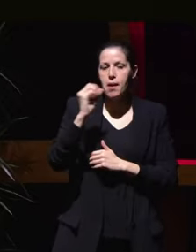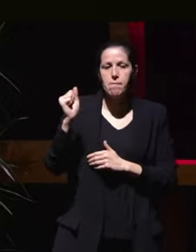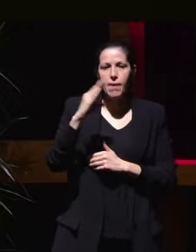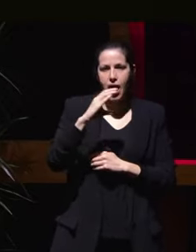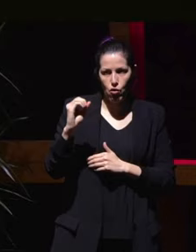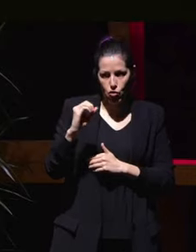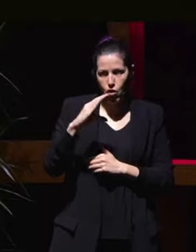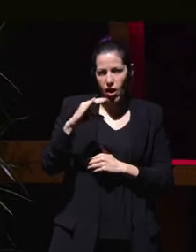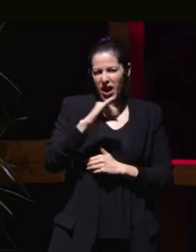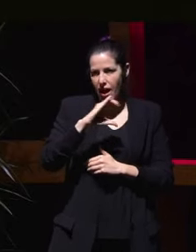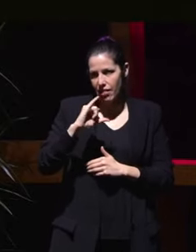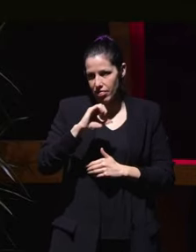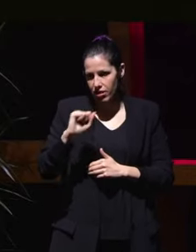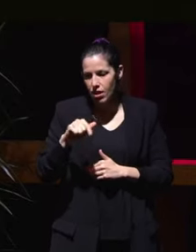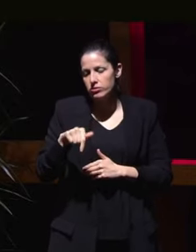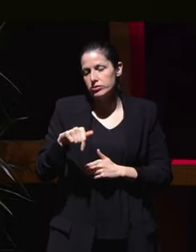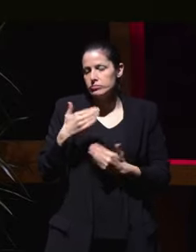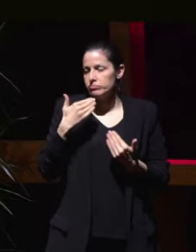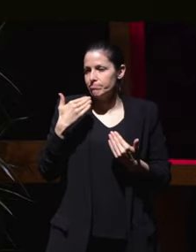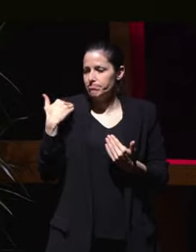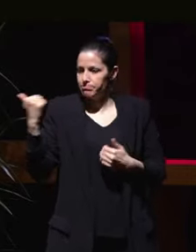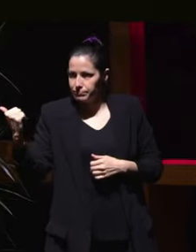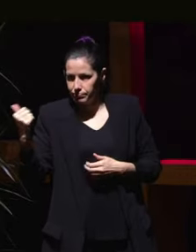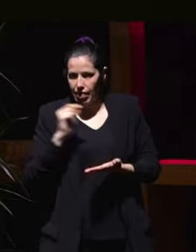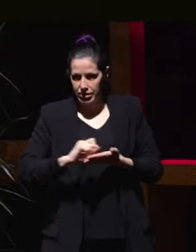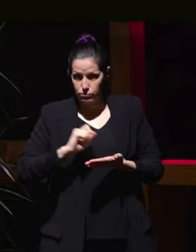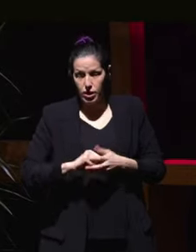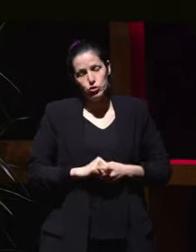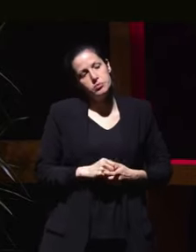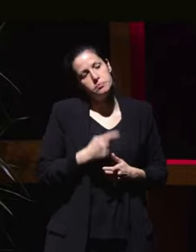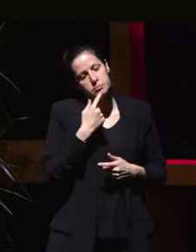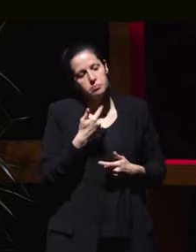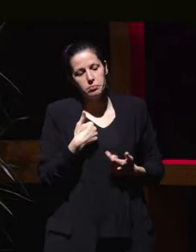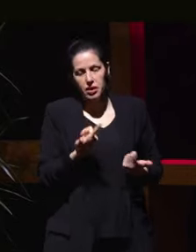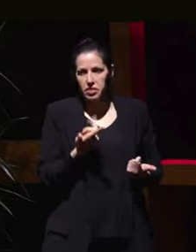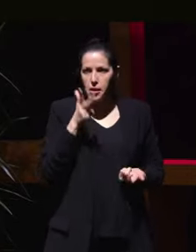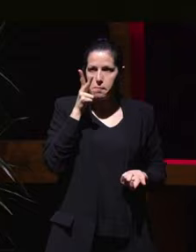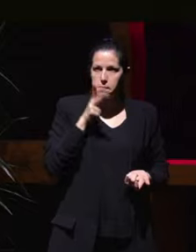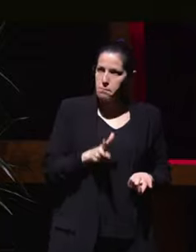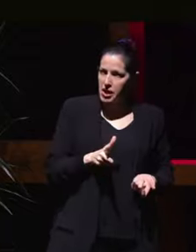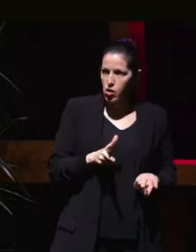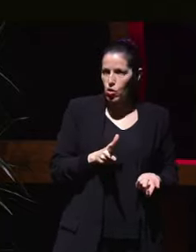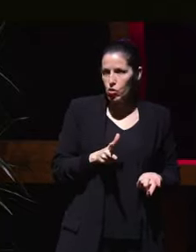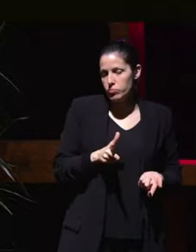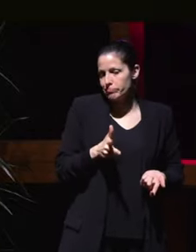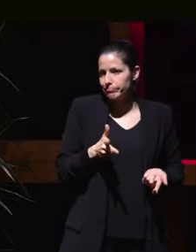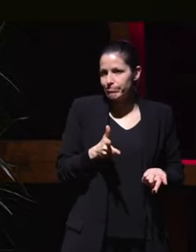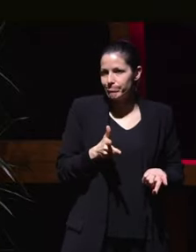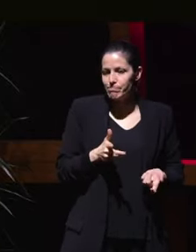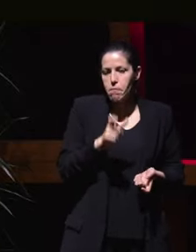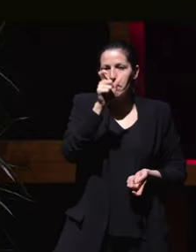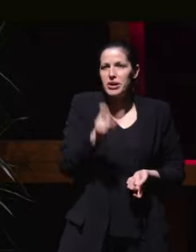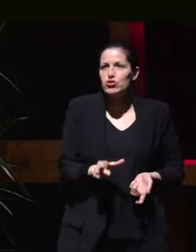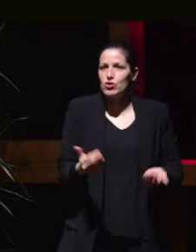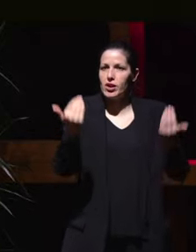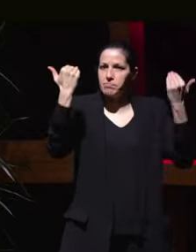su despacho, me dijo que en la emisora de Vigo quedaba sin redactor, sin persona que se encargase de información